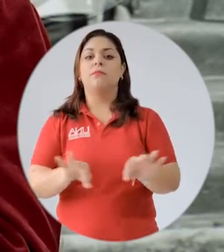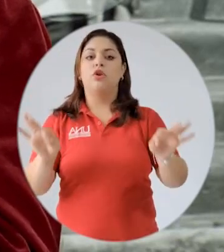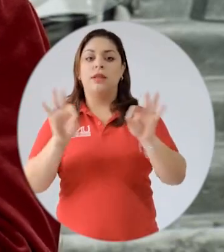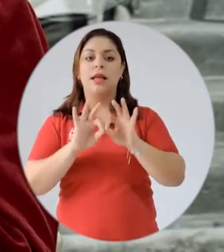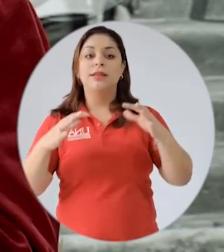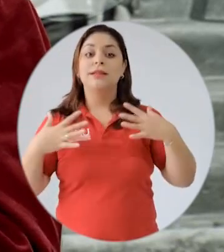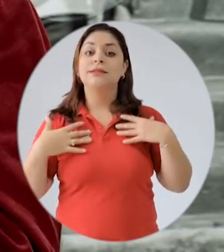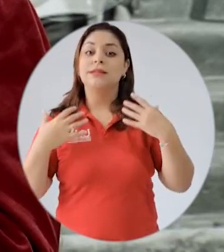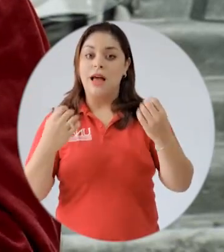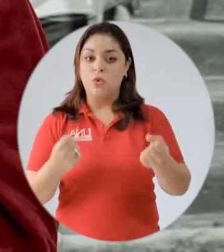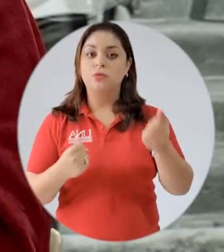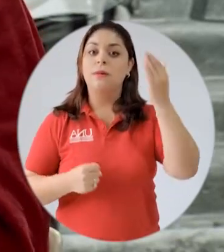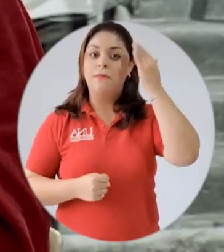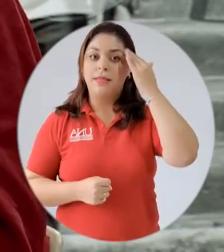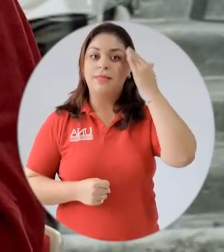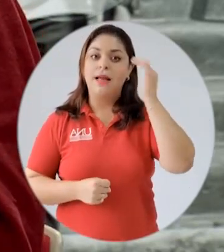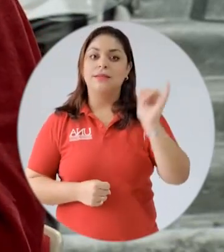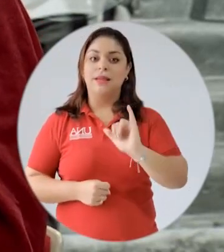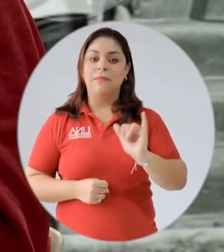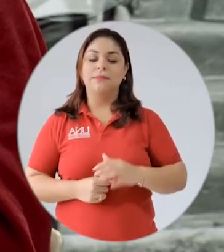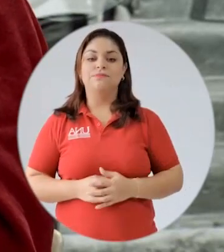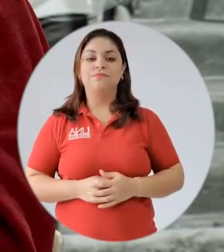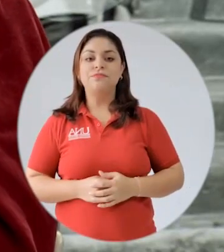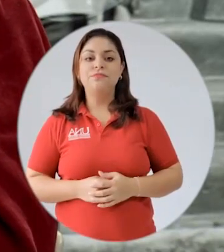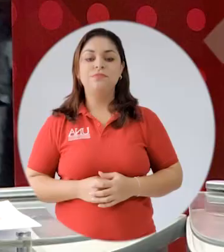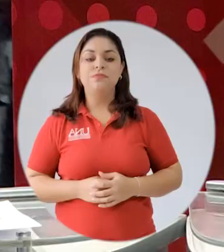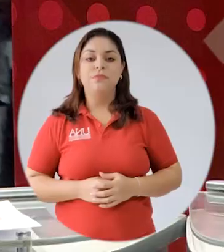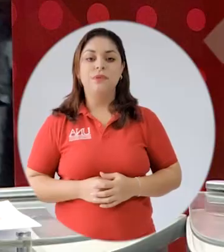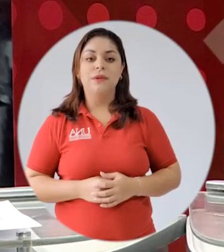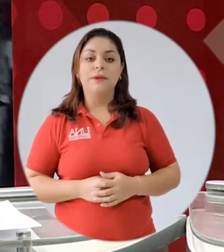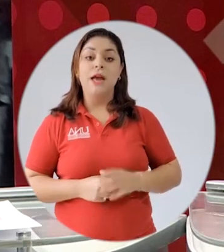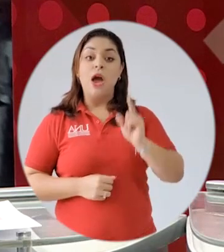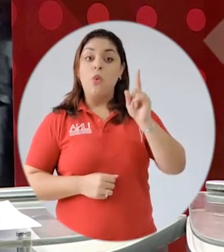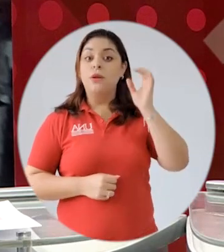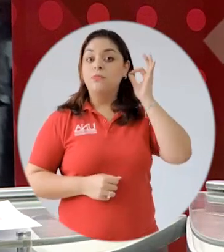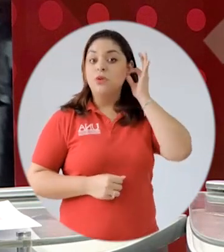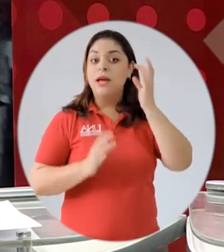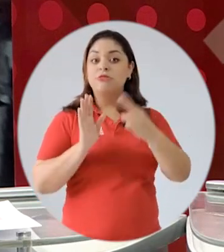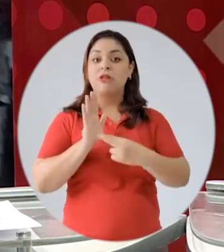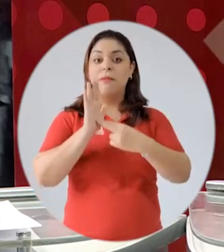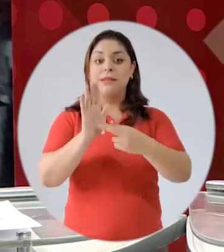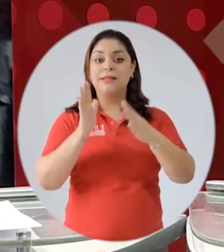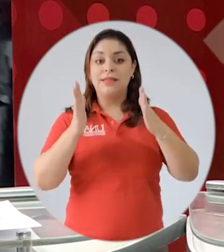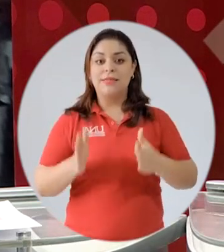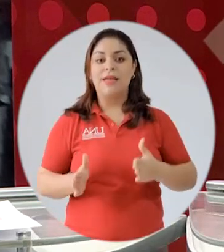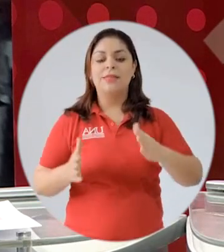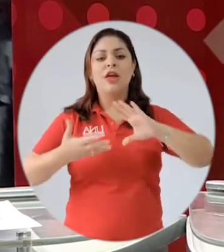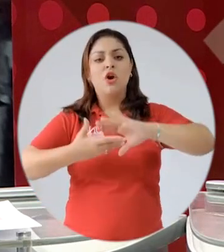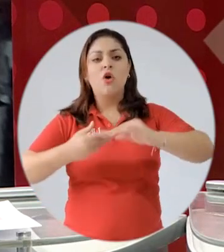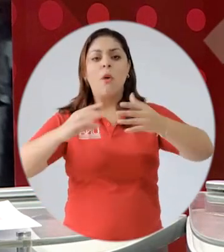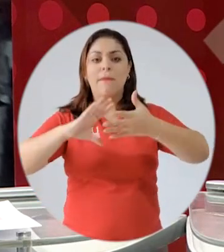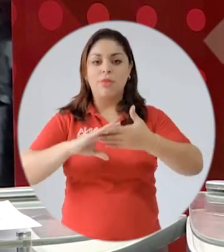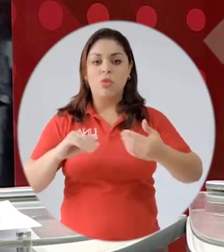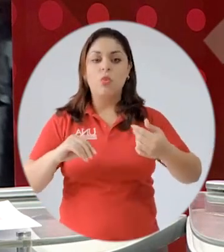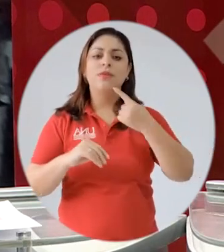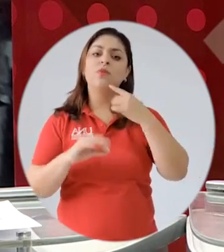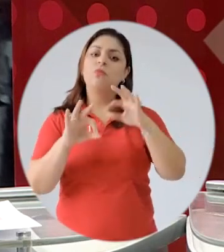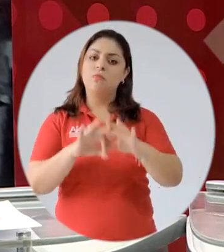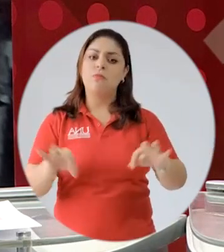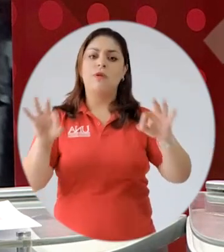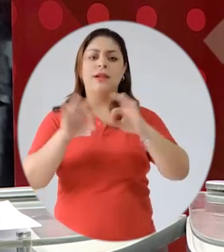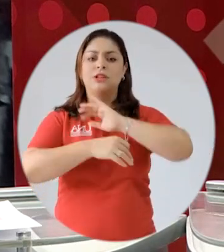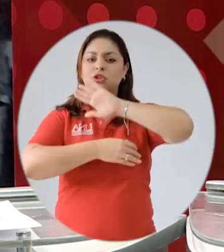los hombres 8 horas y 52 minutos. Luego otra actividad que es importante es esto del ocio pasivo, que es cuando nos